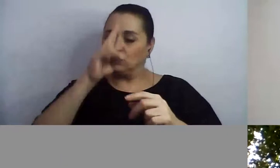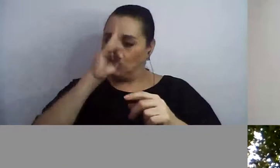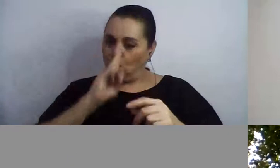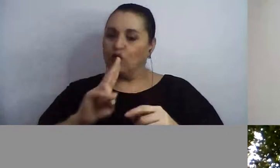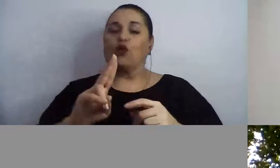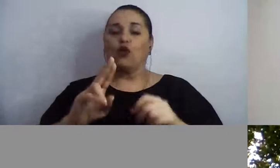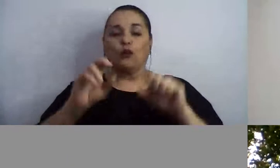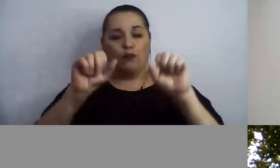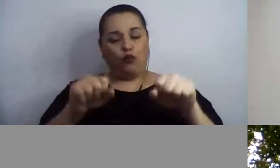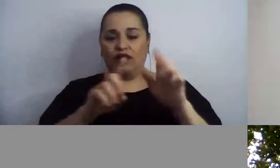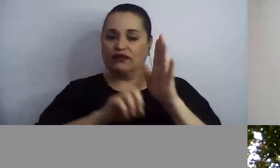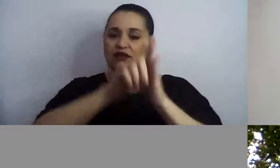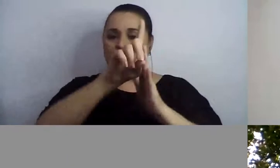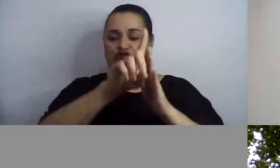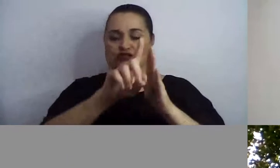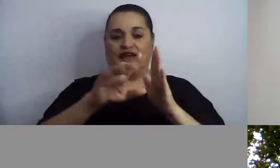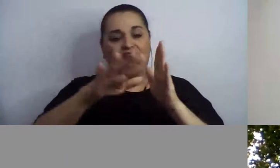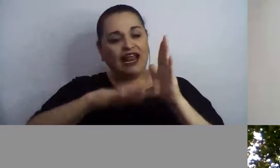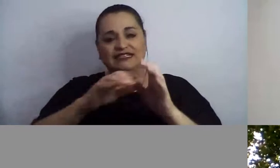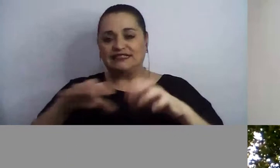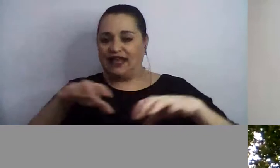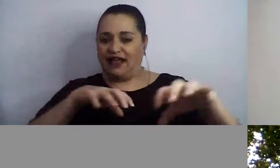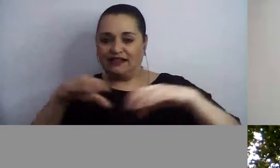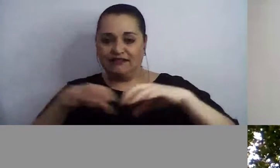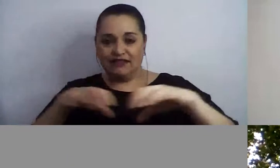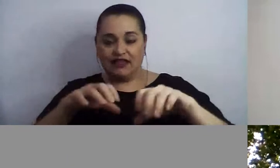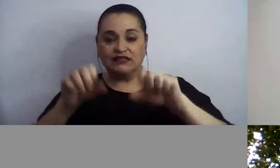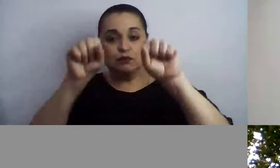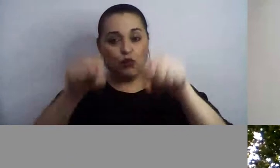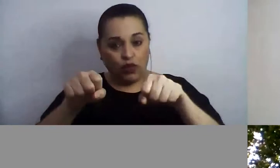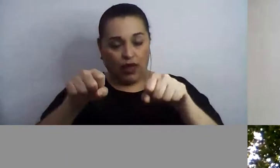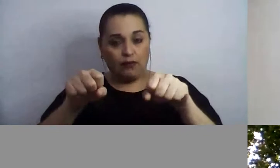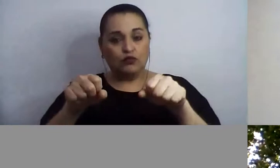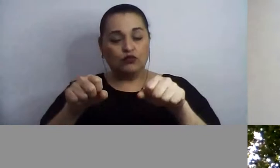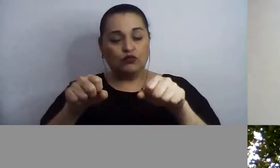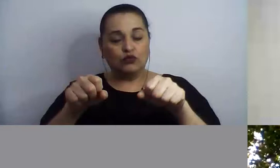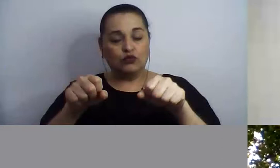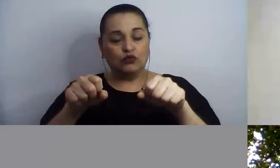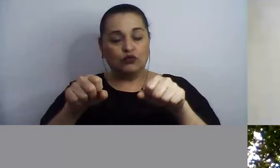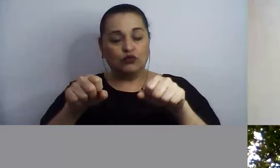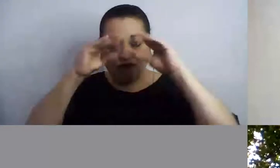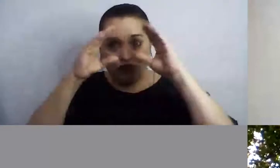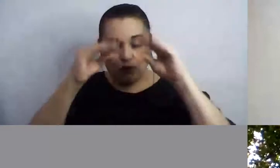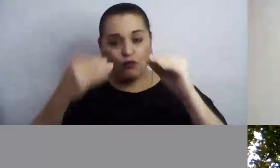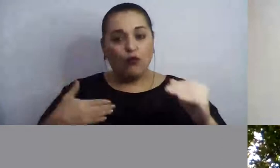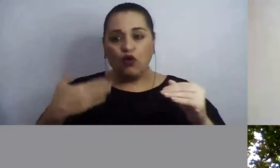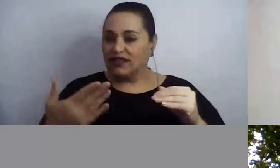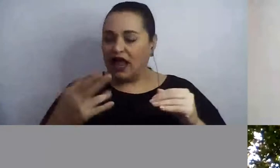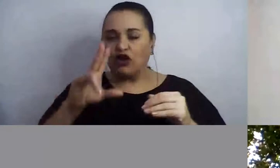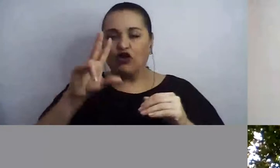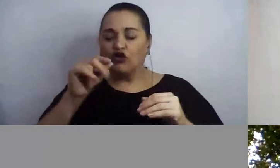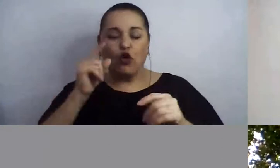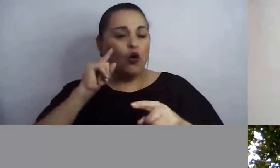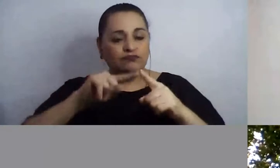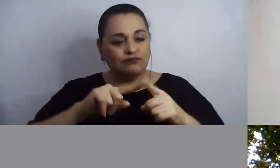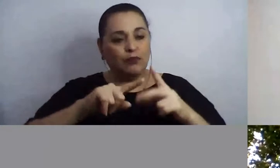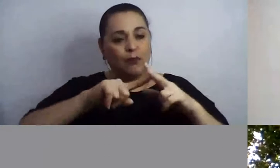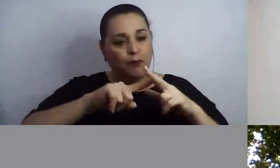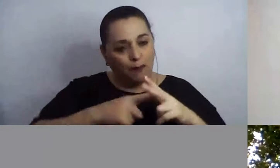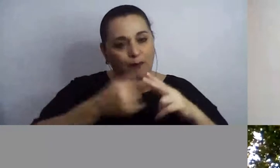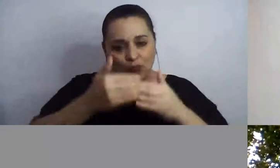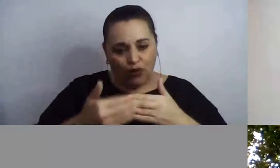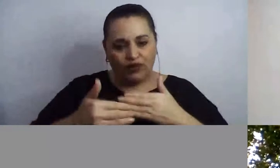desarrollar estos eventos donde podamos tomar el informe voluntario no como un punto de llegada sino como un punto de partida